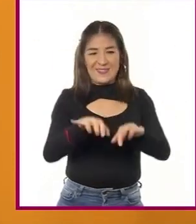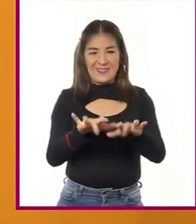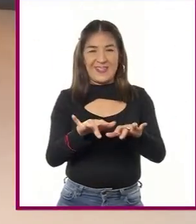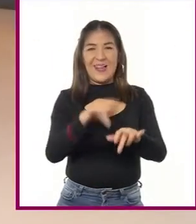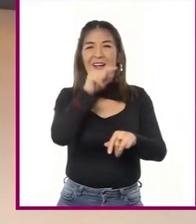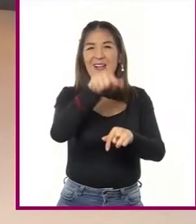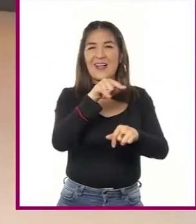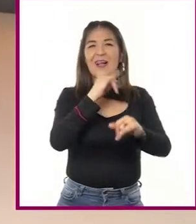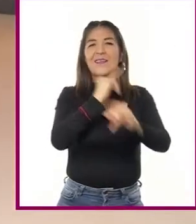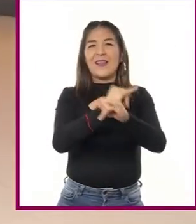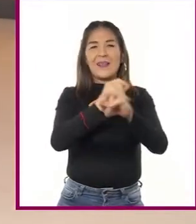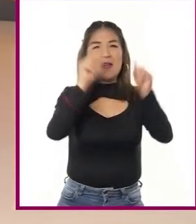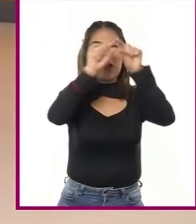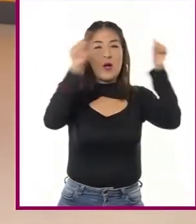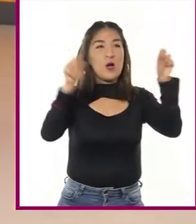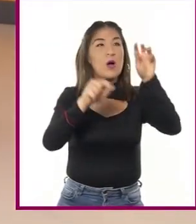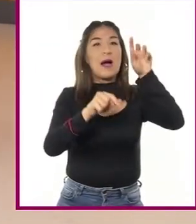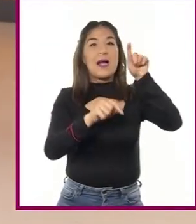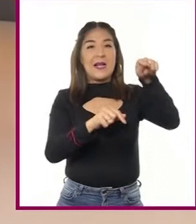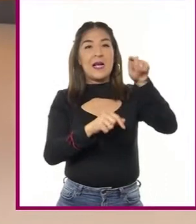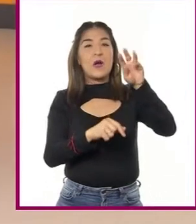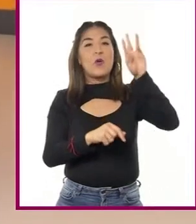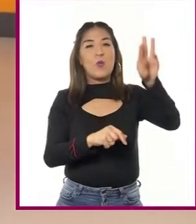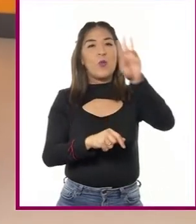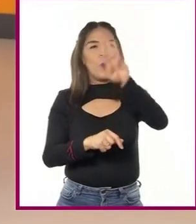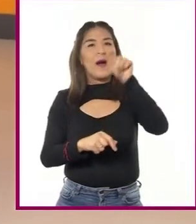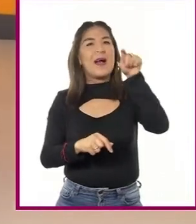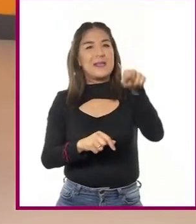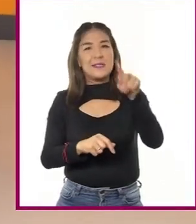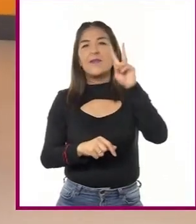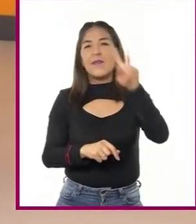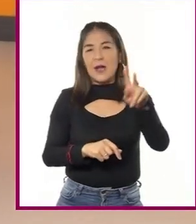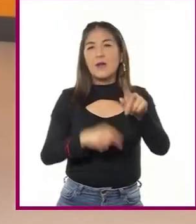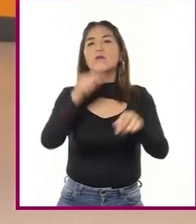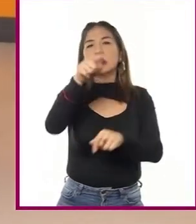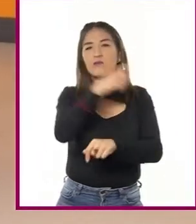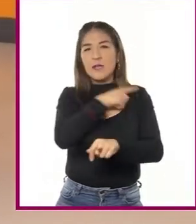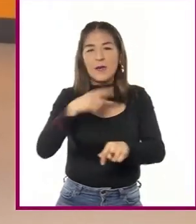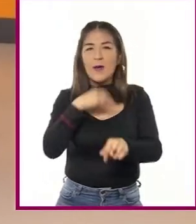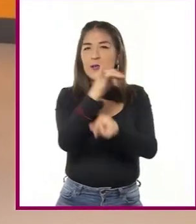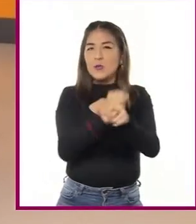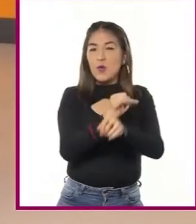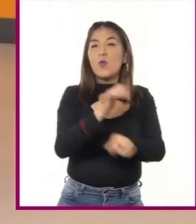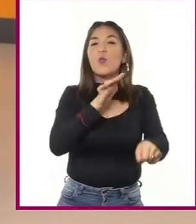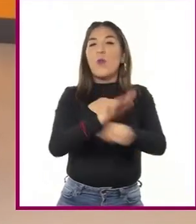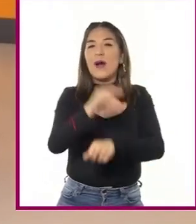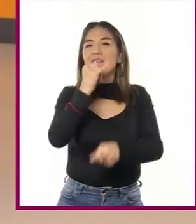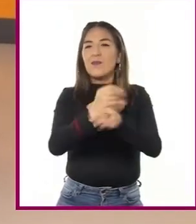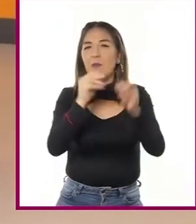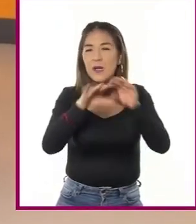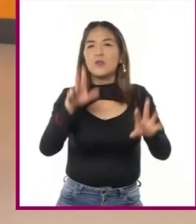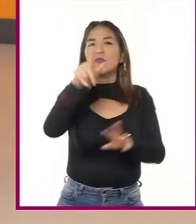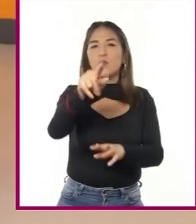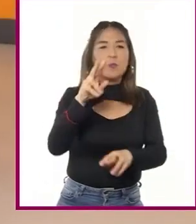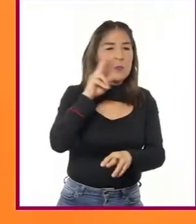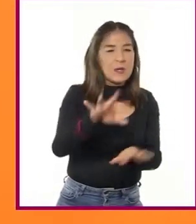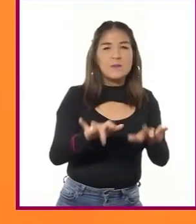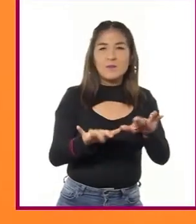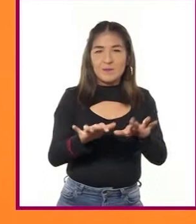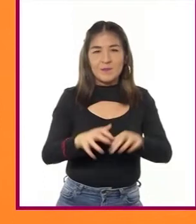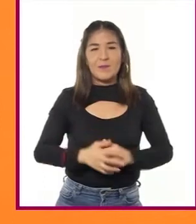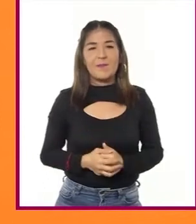navegador. Es muy útil que de ahora en adelante verifiquen qué tipo de web están visitando.